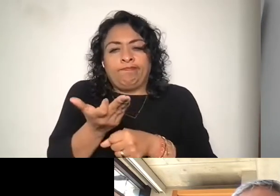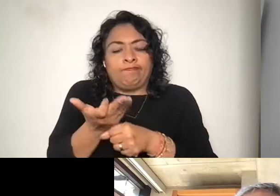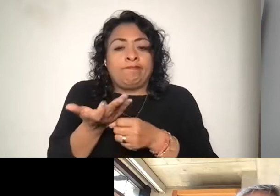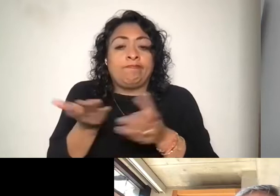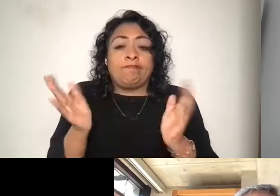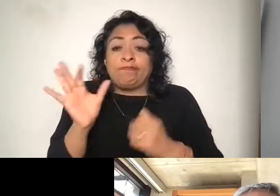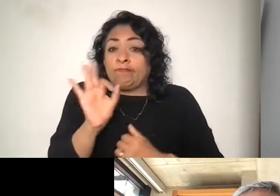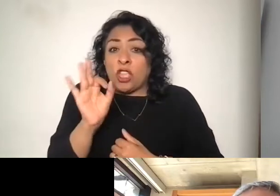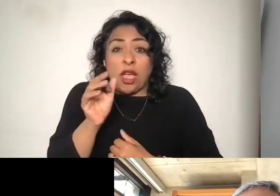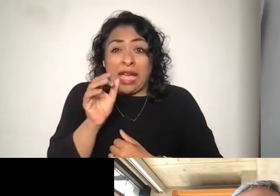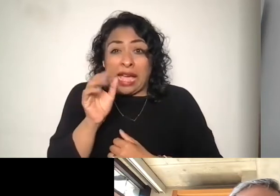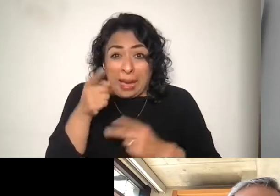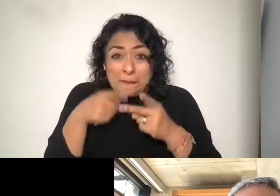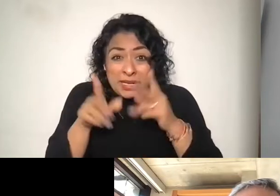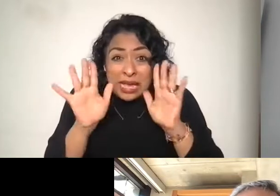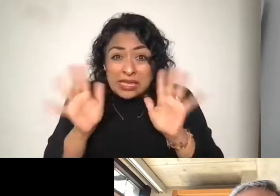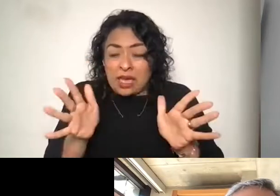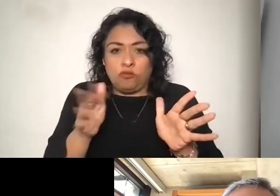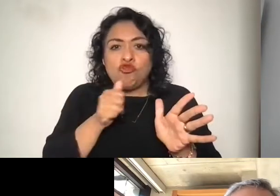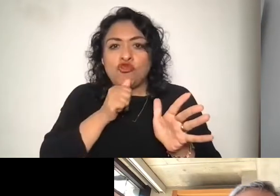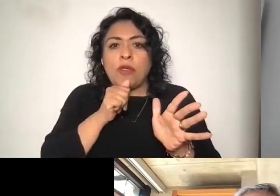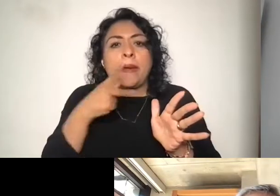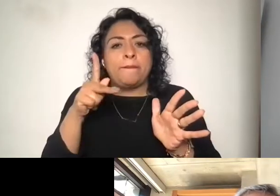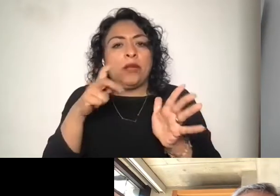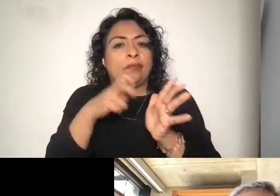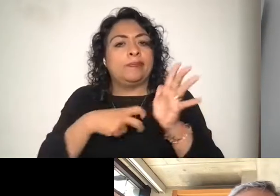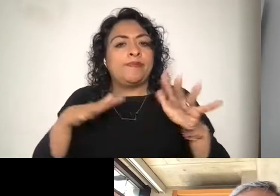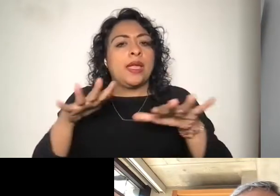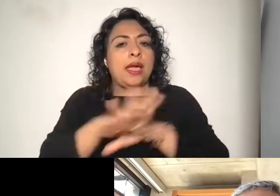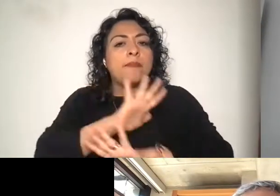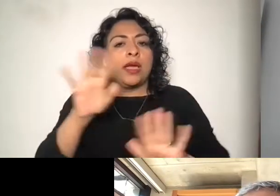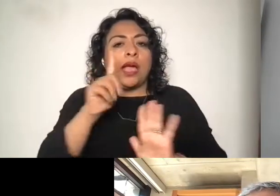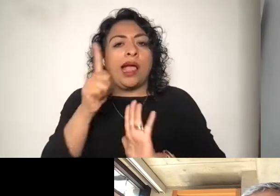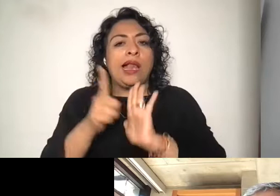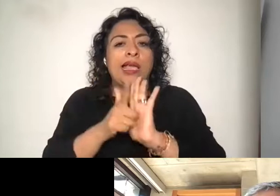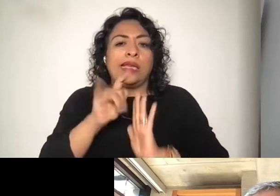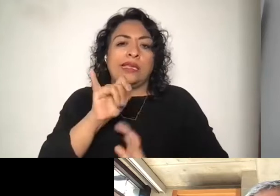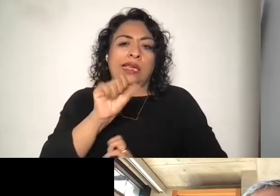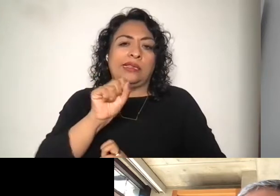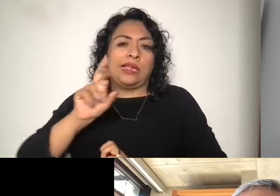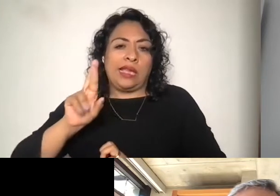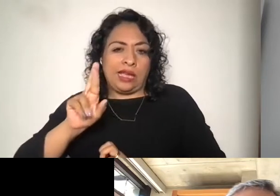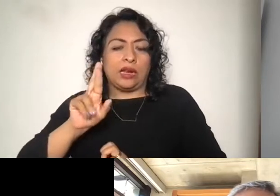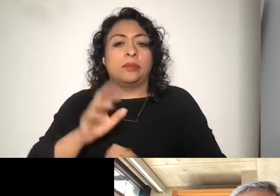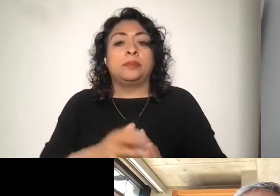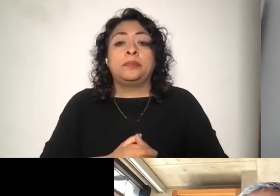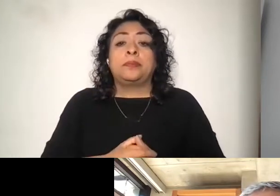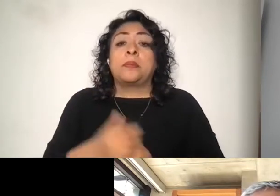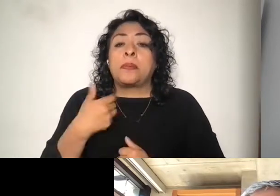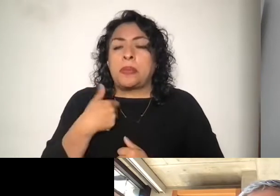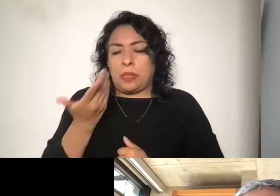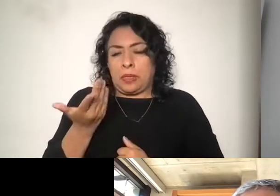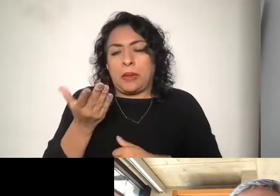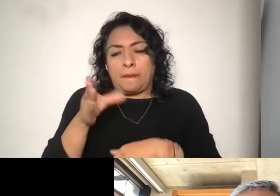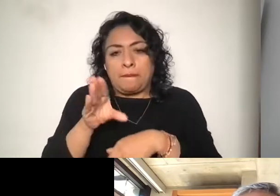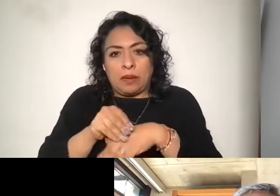ha entrado en vigor, ya se modificó la ley del impuesto sobre la renta. Entonces, si me permiten, ahora sí,